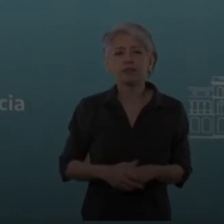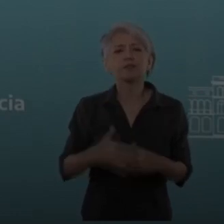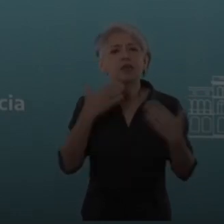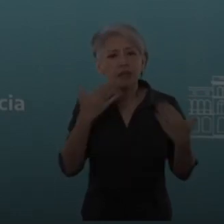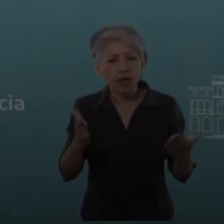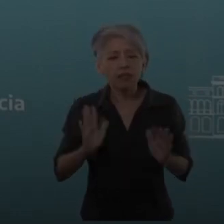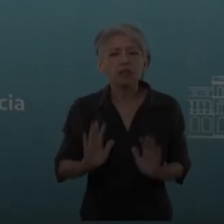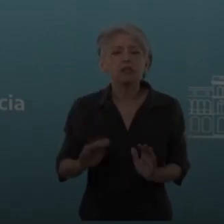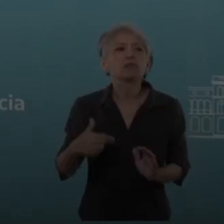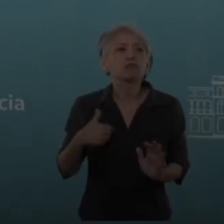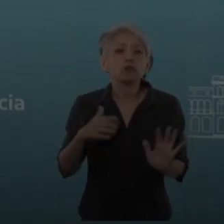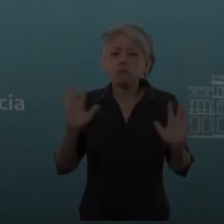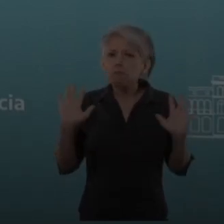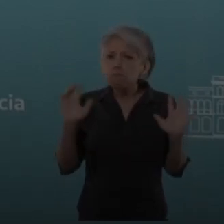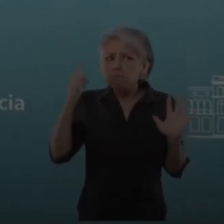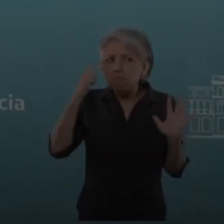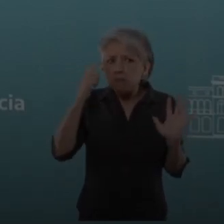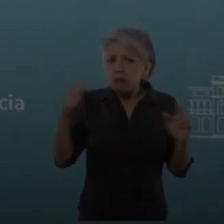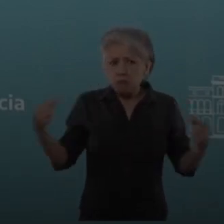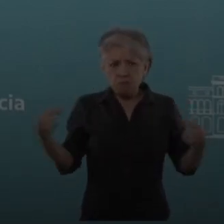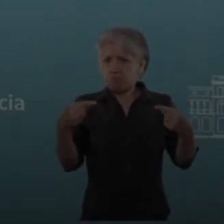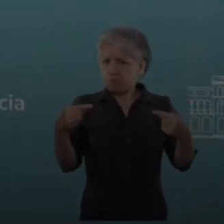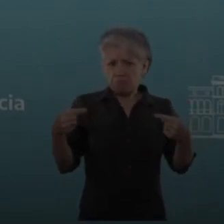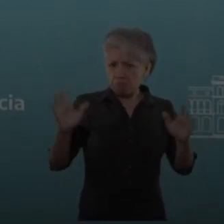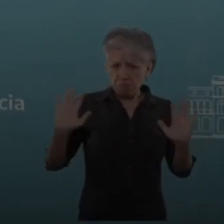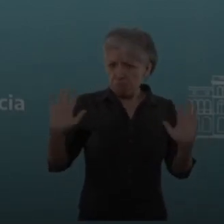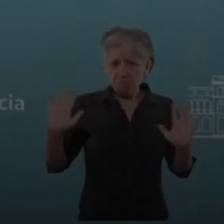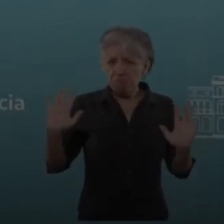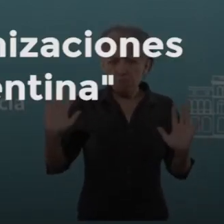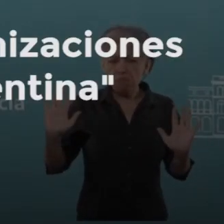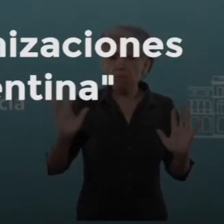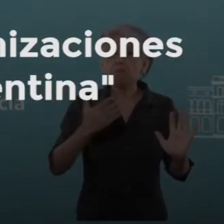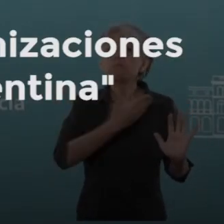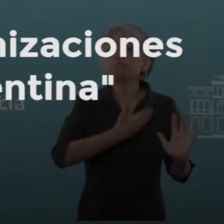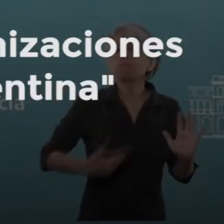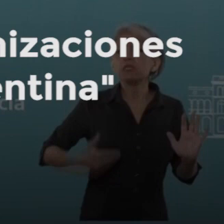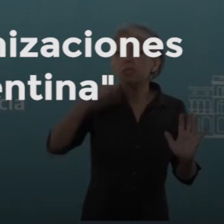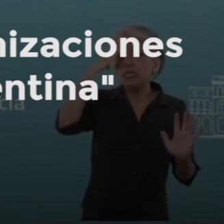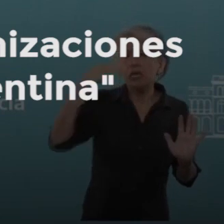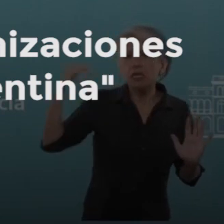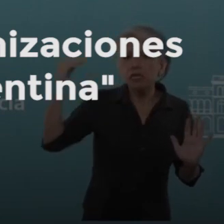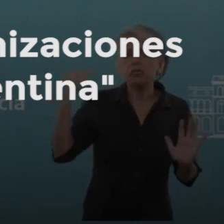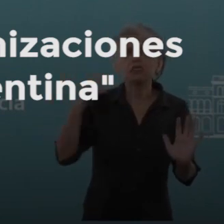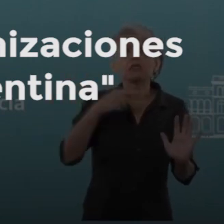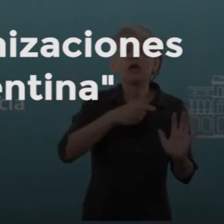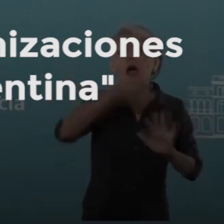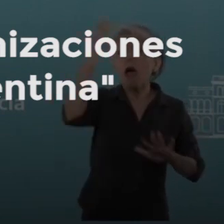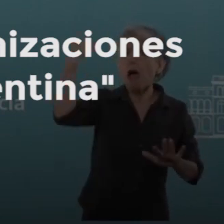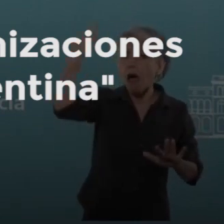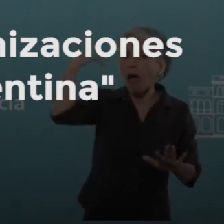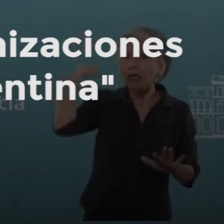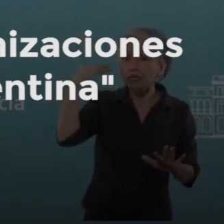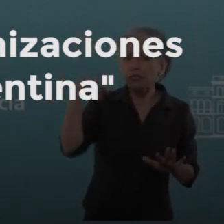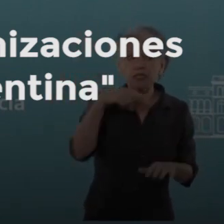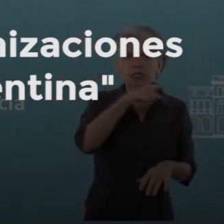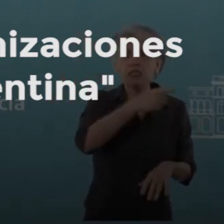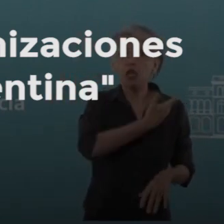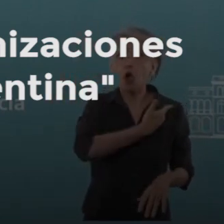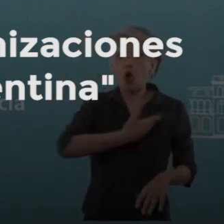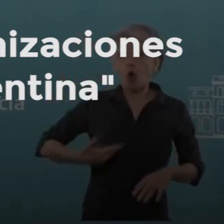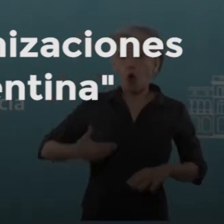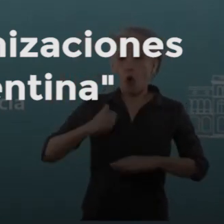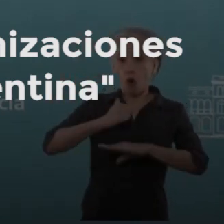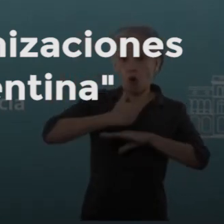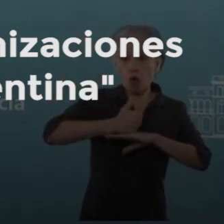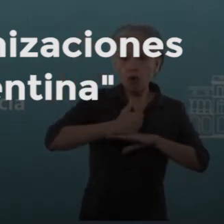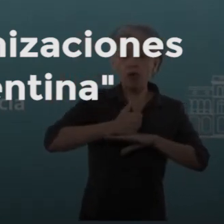Yo no entiendo que sean posturas antagónicas. La presidenta, durante su presidencia, muchos de los de